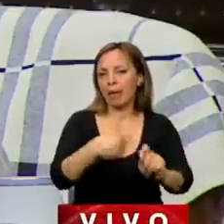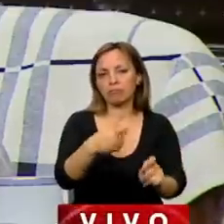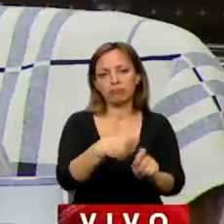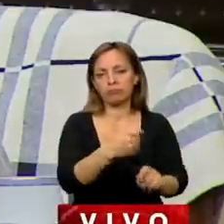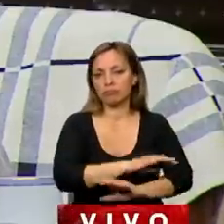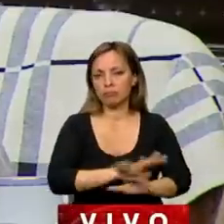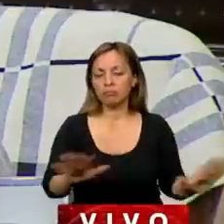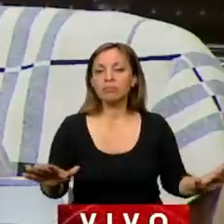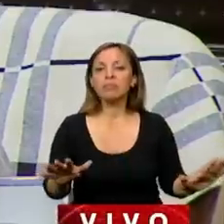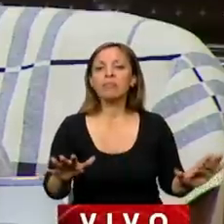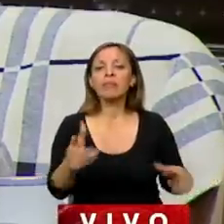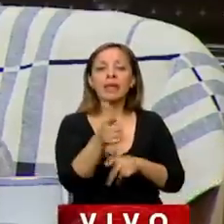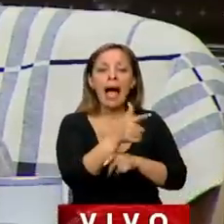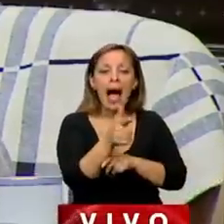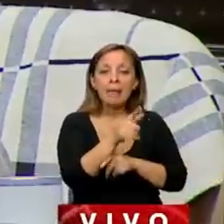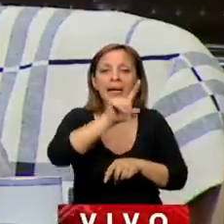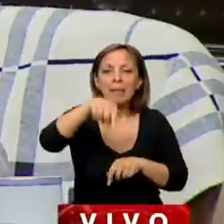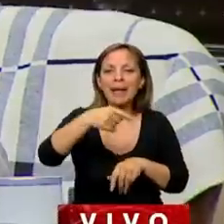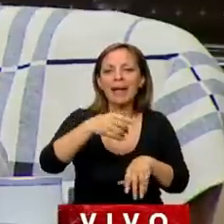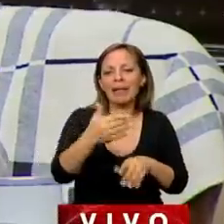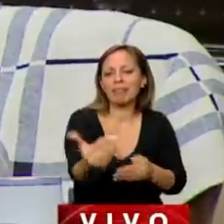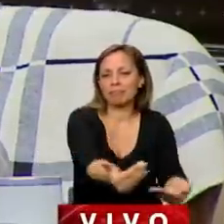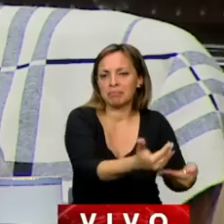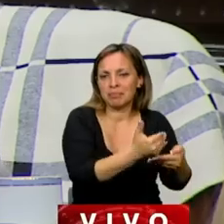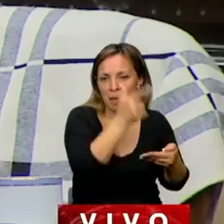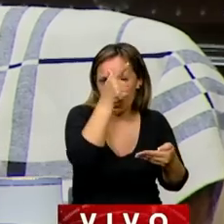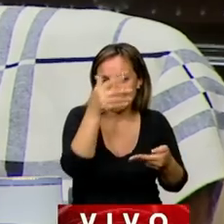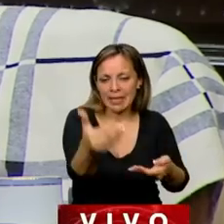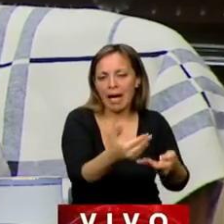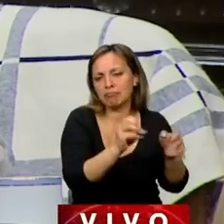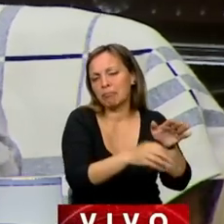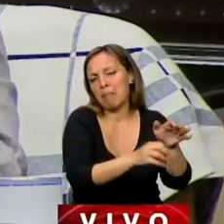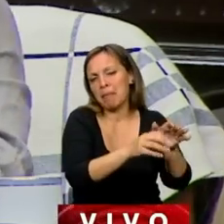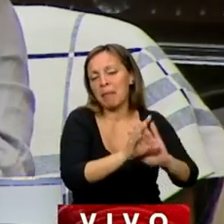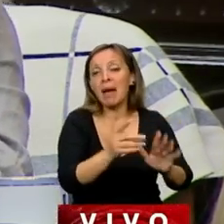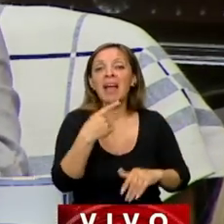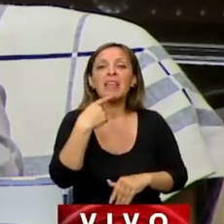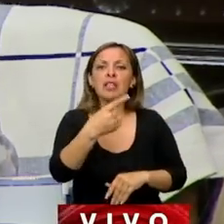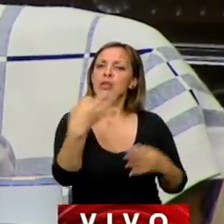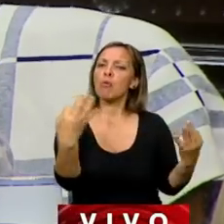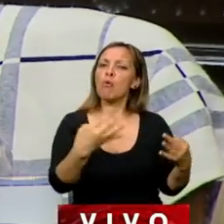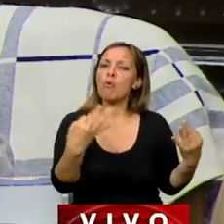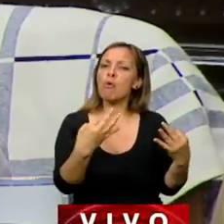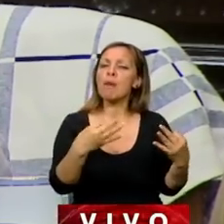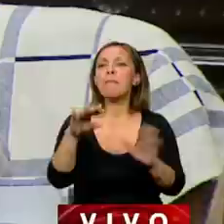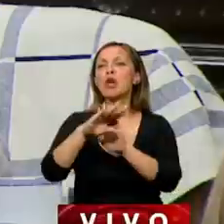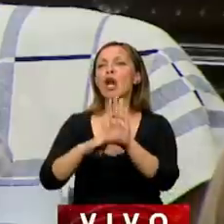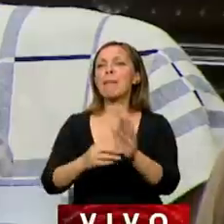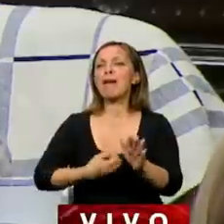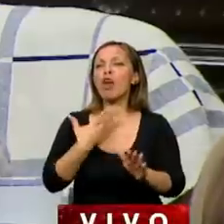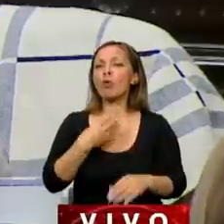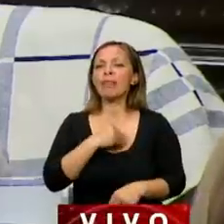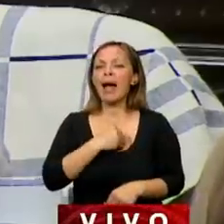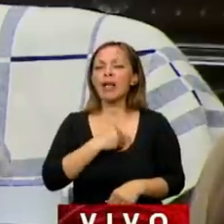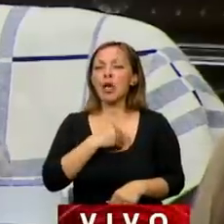que son provenientes del ilícito y termina diciendo que es un éxito el programa de entrega voluntaria, como si todo fuera